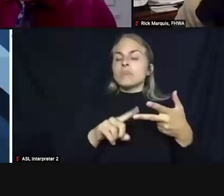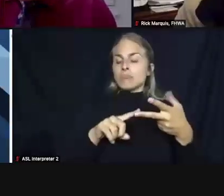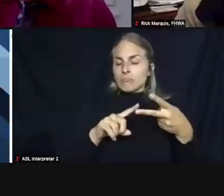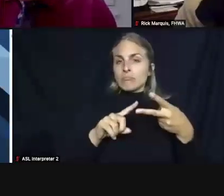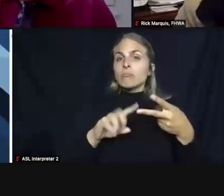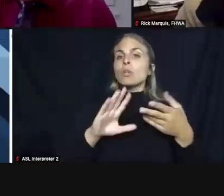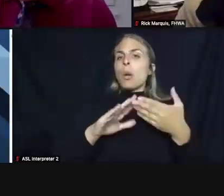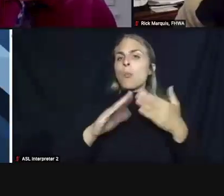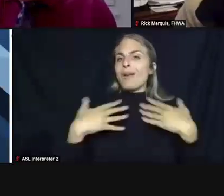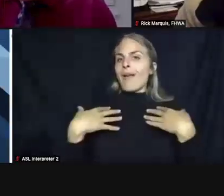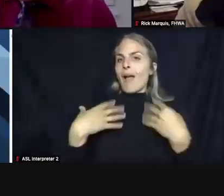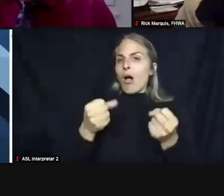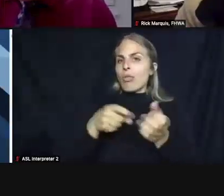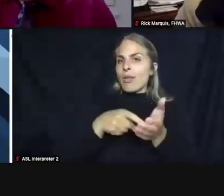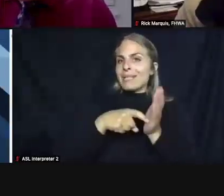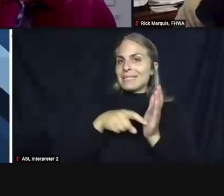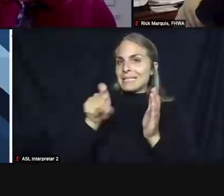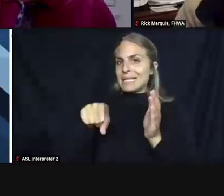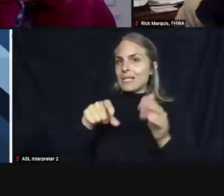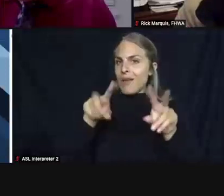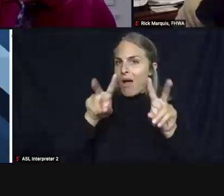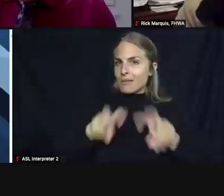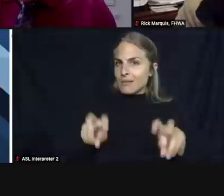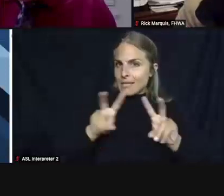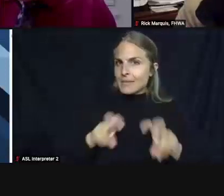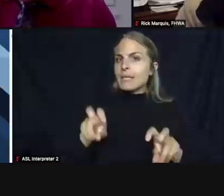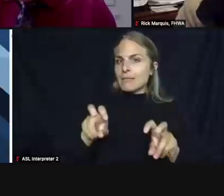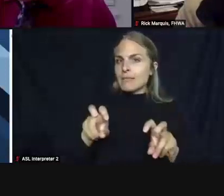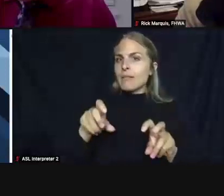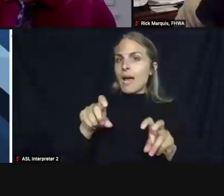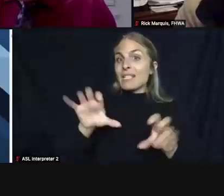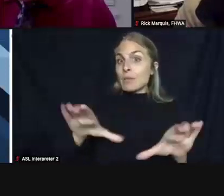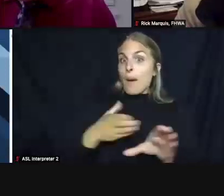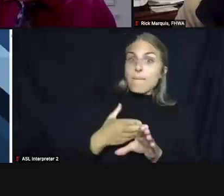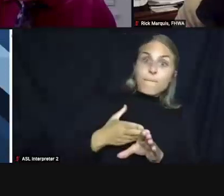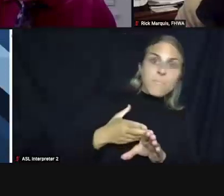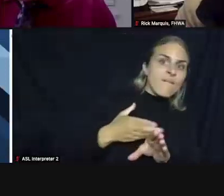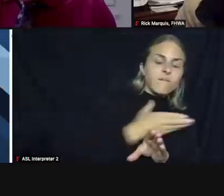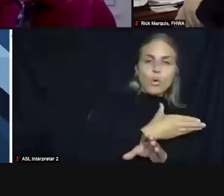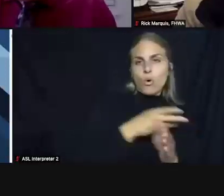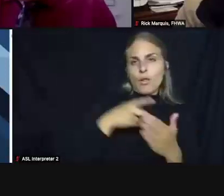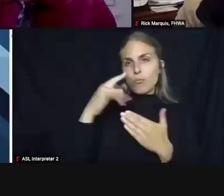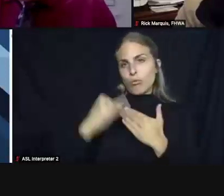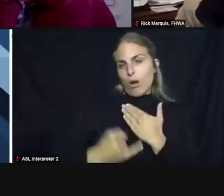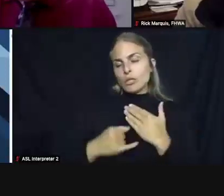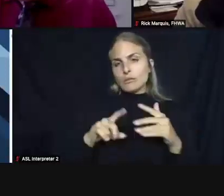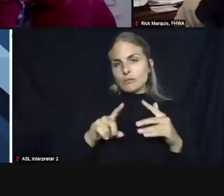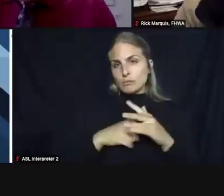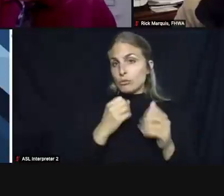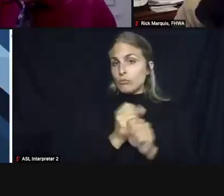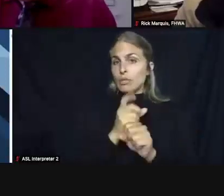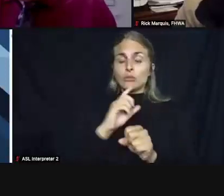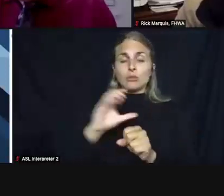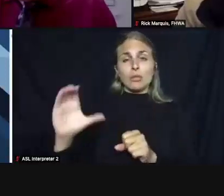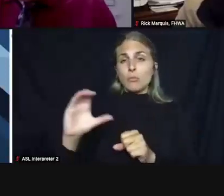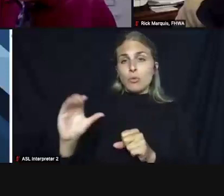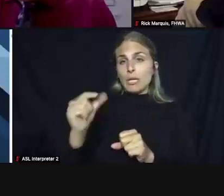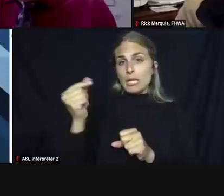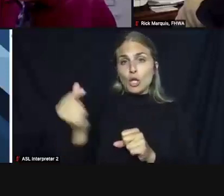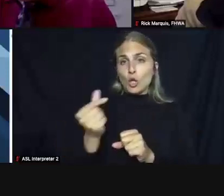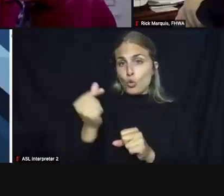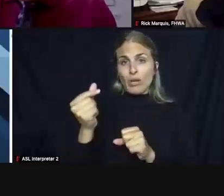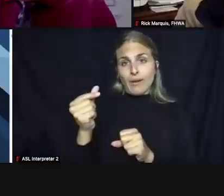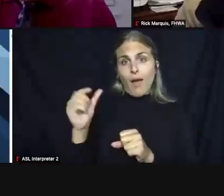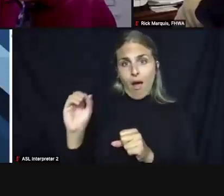y por cenido. Hay que hacer una evaluación de la comunidad antes de iniciar el proyecto y para ver si la